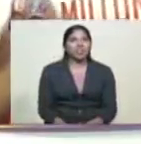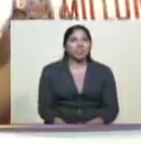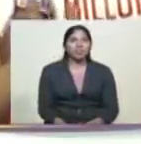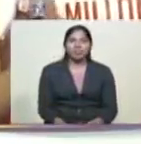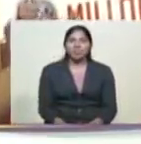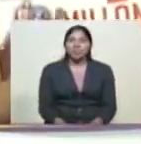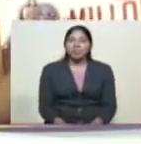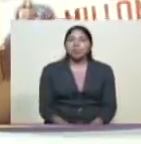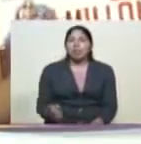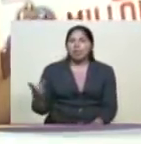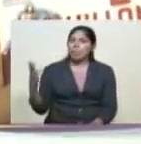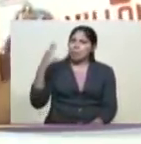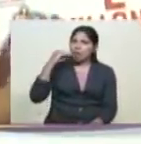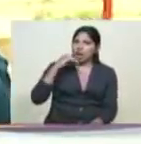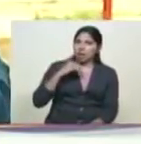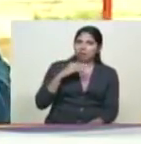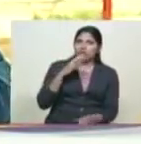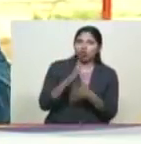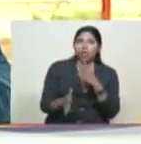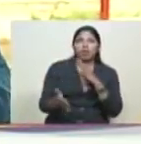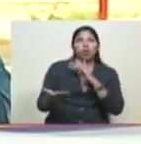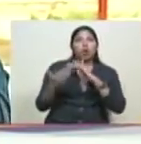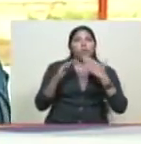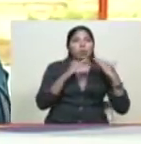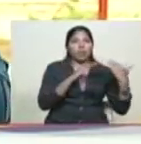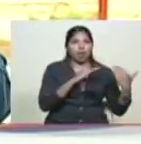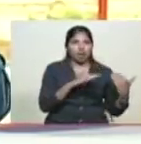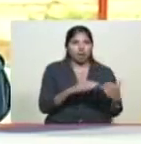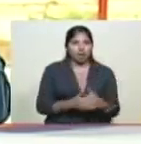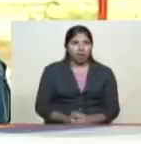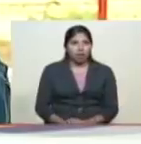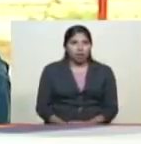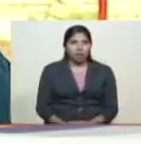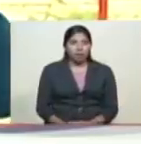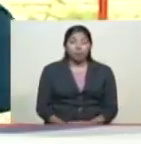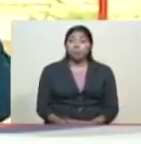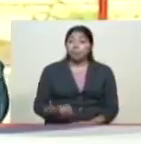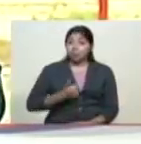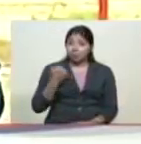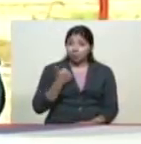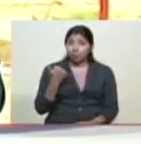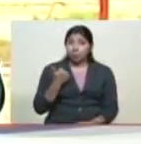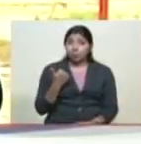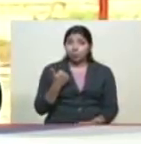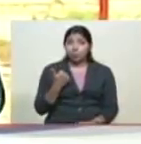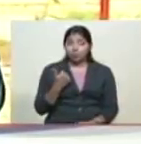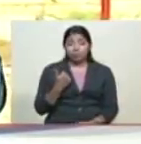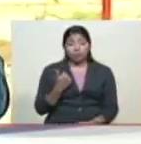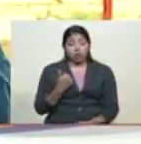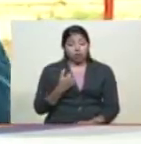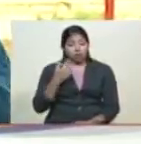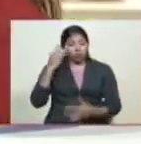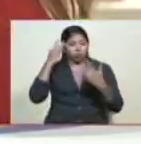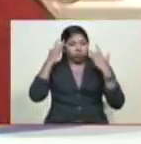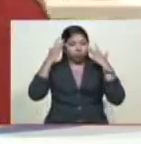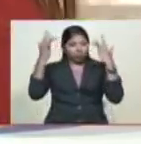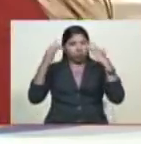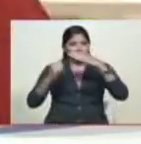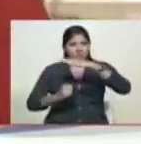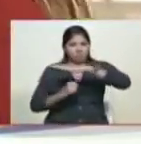Ella me decía una reflexión sobre la comunidad. La primera combatiente. Silvia tiene criterios muy sólidos, muy